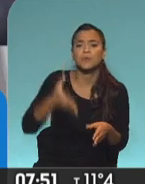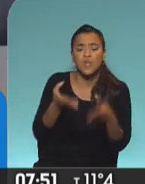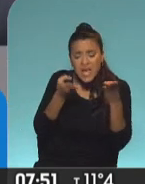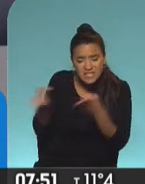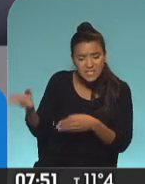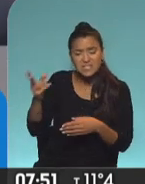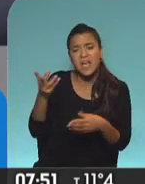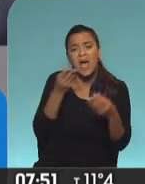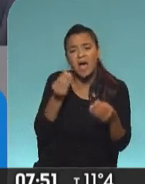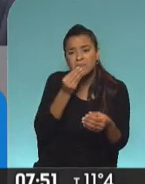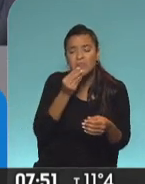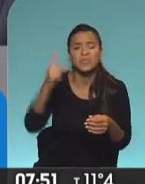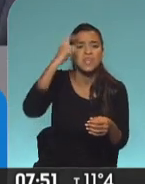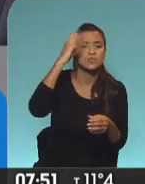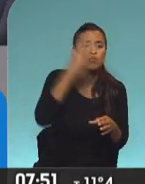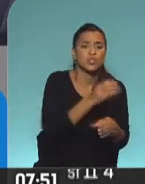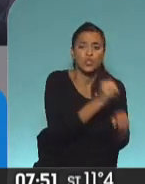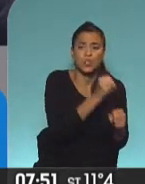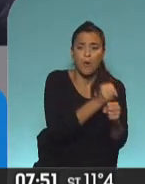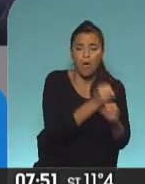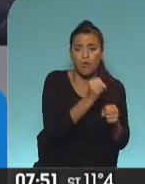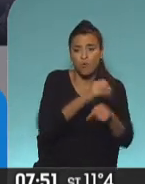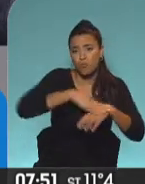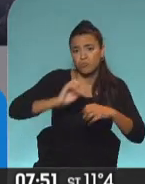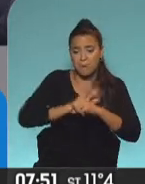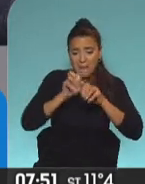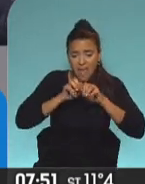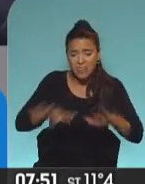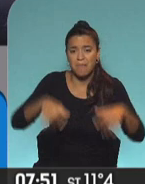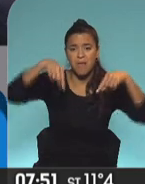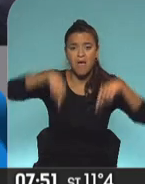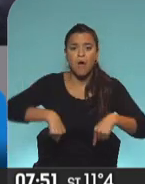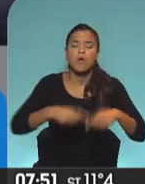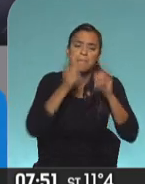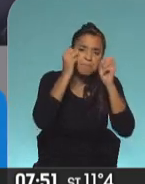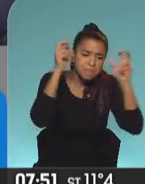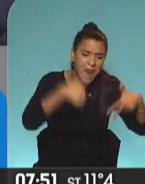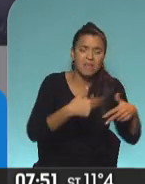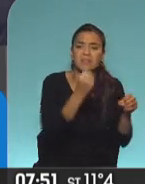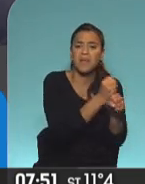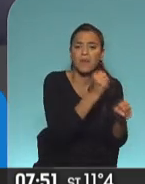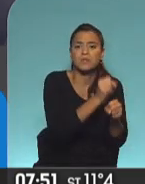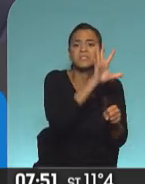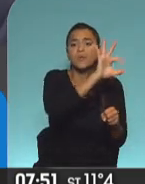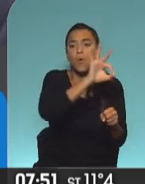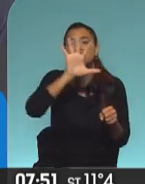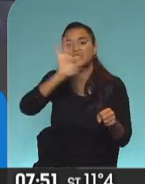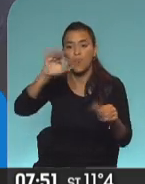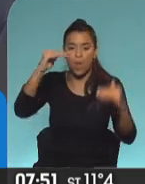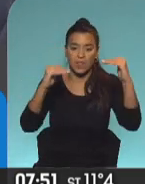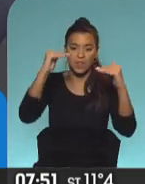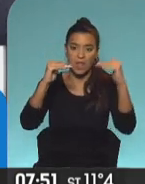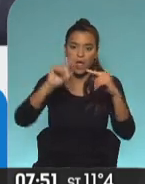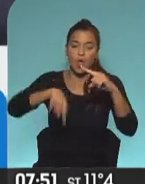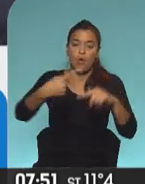alimentaria, 10% trabajo, tuvo que ver con la pandemia. Encaramos ya el plan Potenciar Trabajo, aspiramos a que a fin de año sea 50 y 50 y el eje central el año